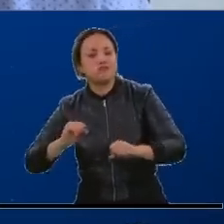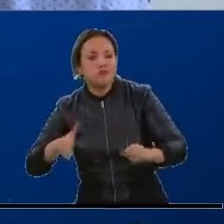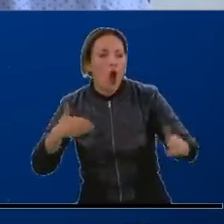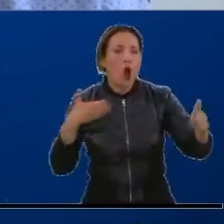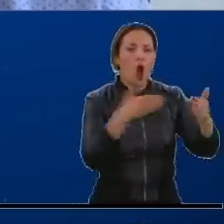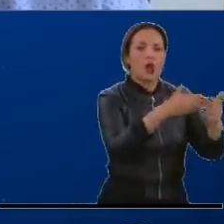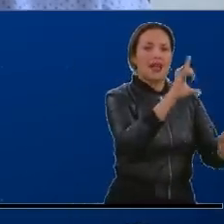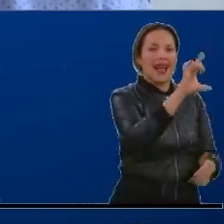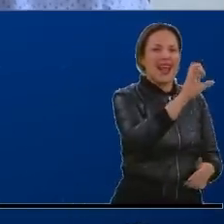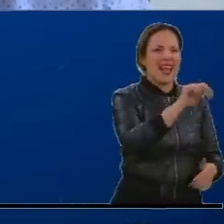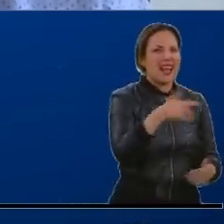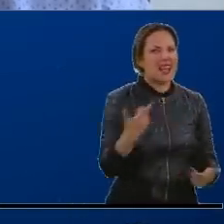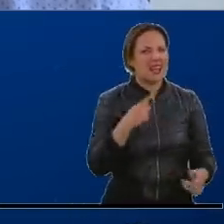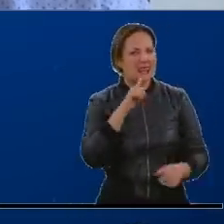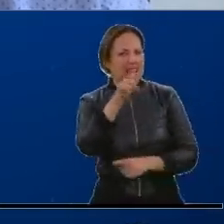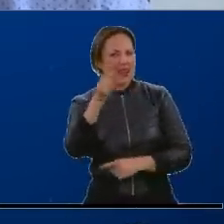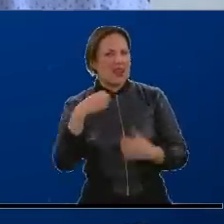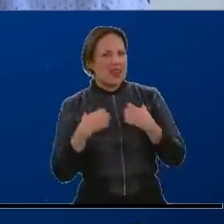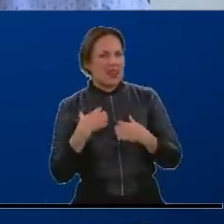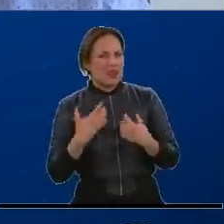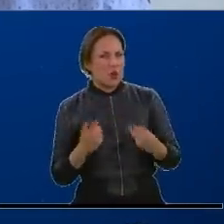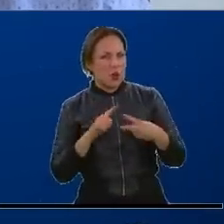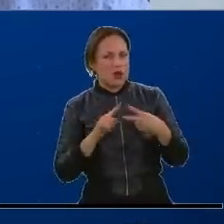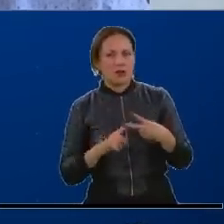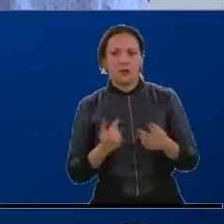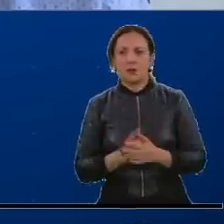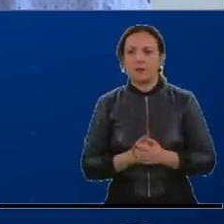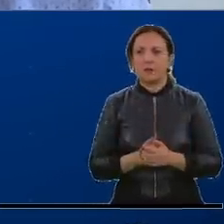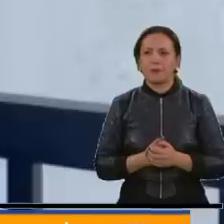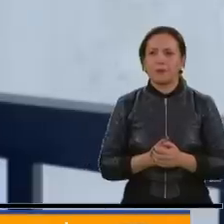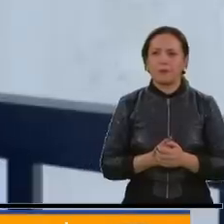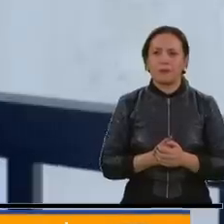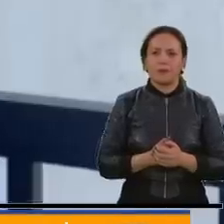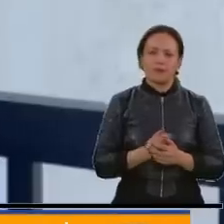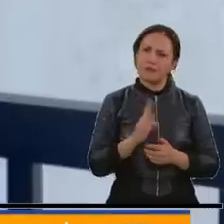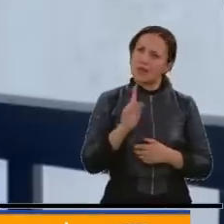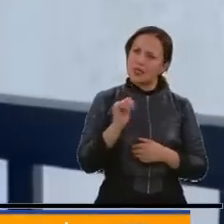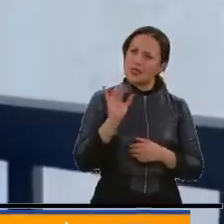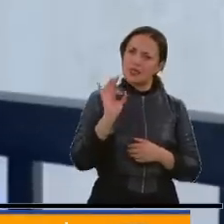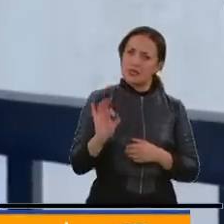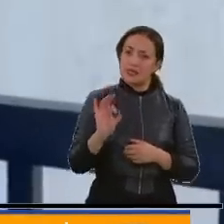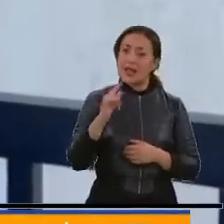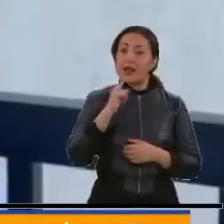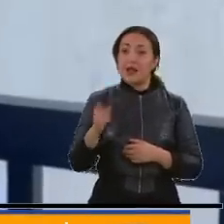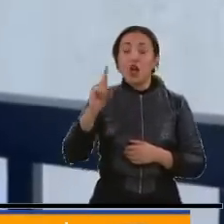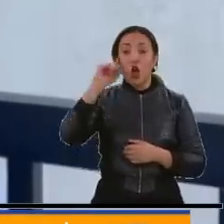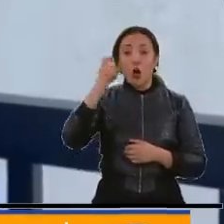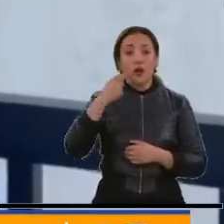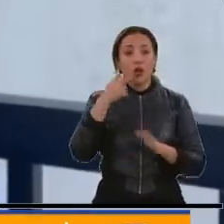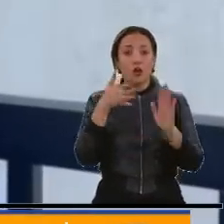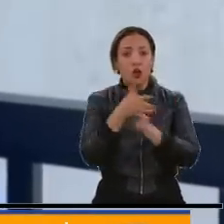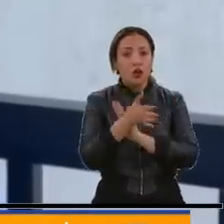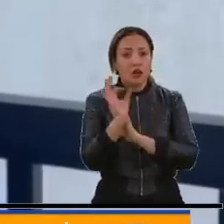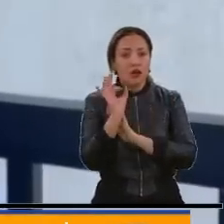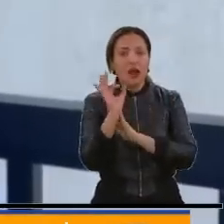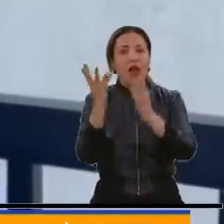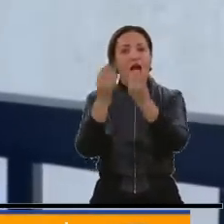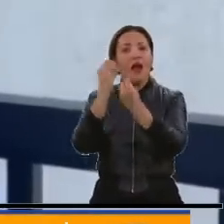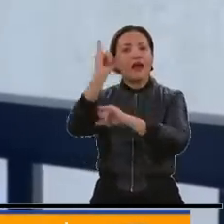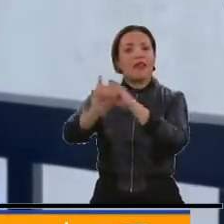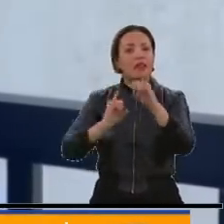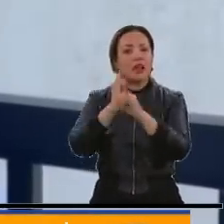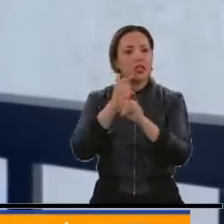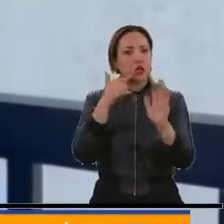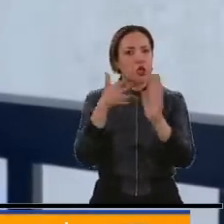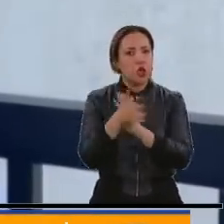ELN. Esas dos inquietudes, León. Me extrañó mucho que el gobierno nacional no mencionara a la comunidad internacional en